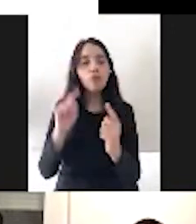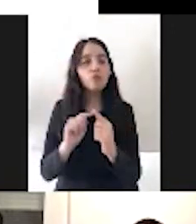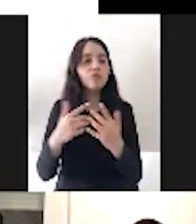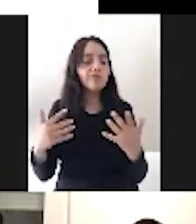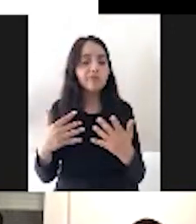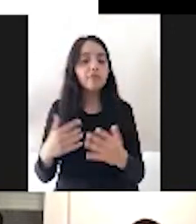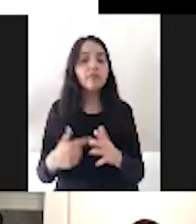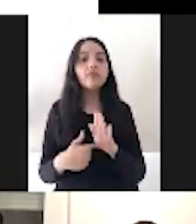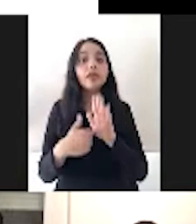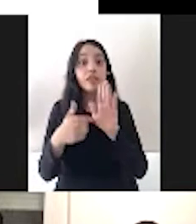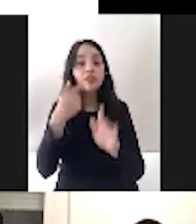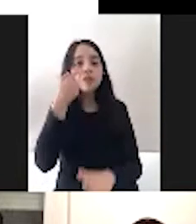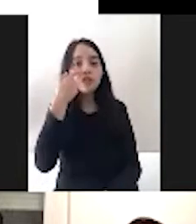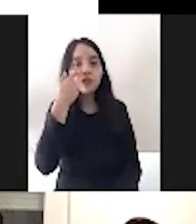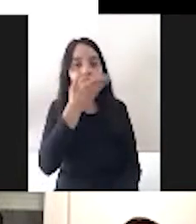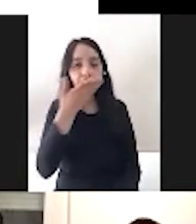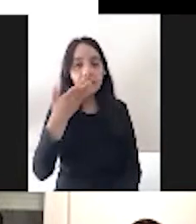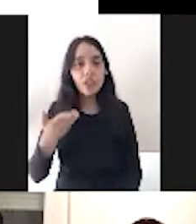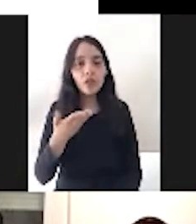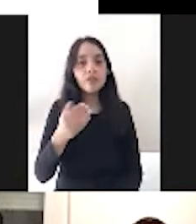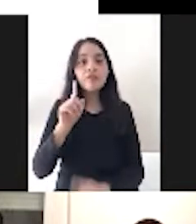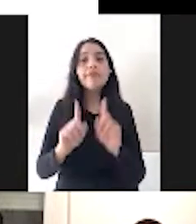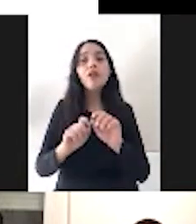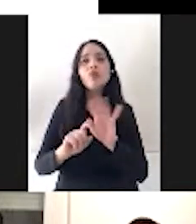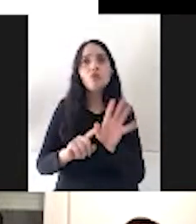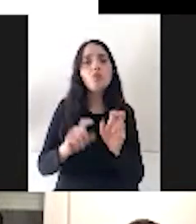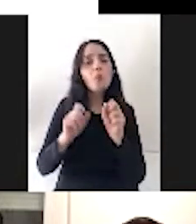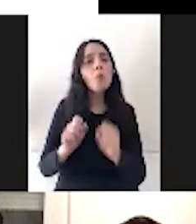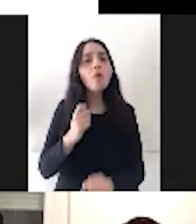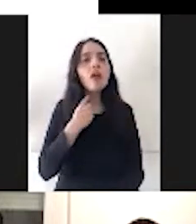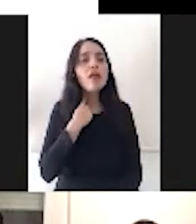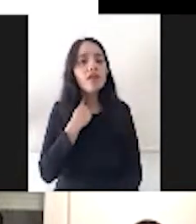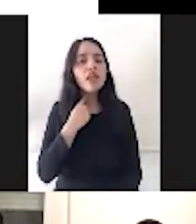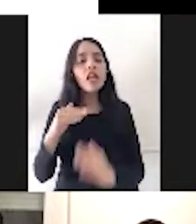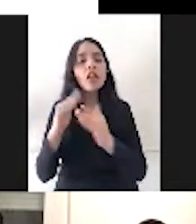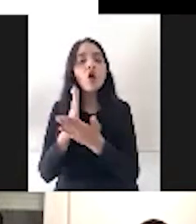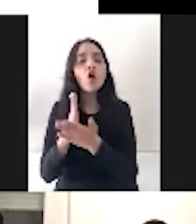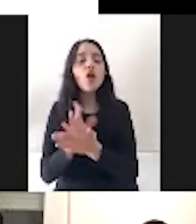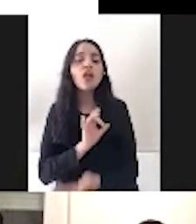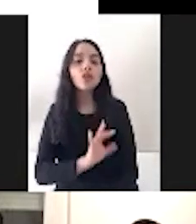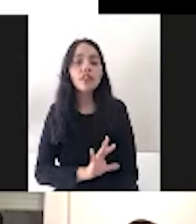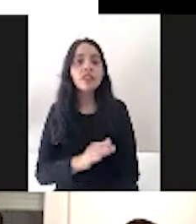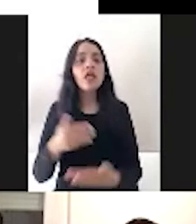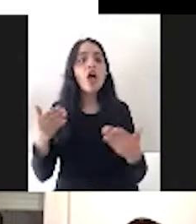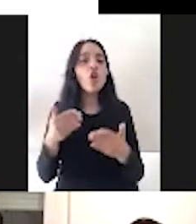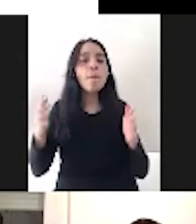conocer algunos factores que pueden influir en las escuelas chilenas, cómo se promueve un